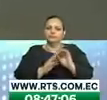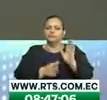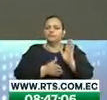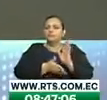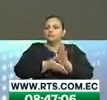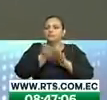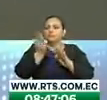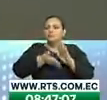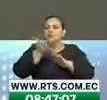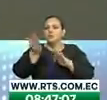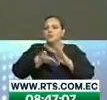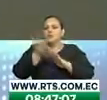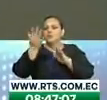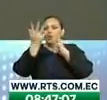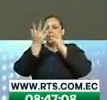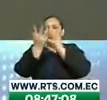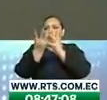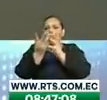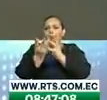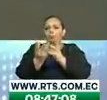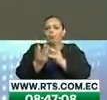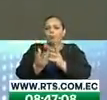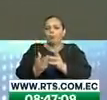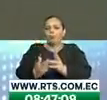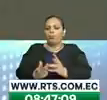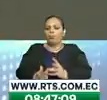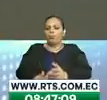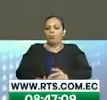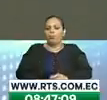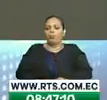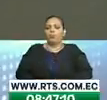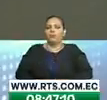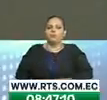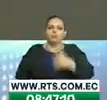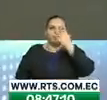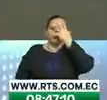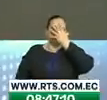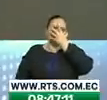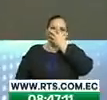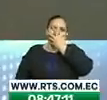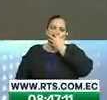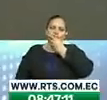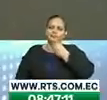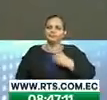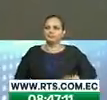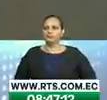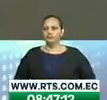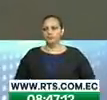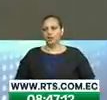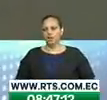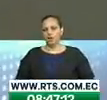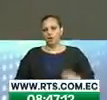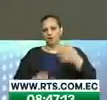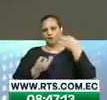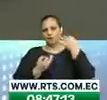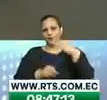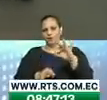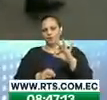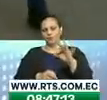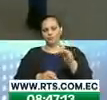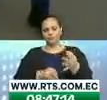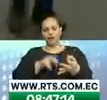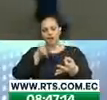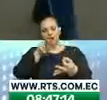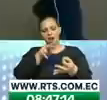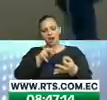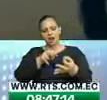normal esto. Qué chévere, sí. Qué bonito. Y algo que me llama la atención es que en este folleto dice, miren lo que dice. ¿Qué dice?